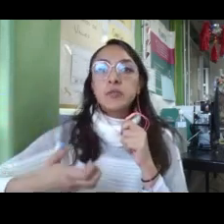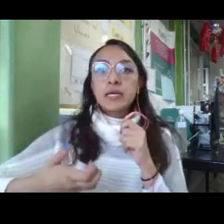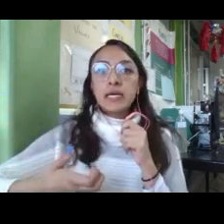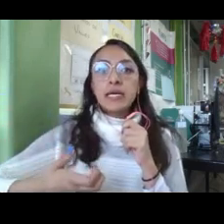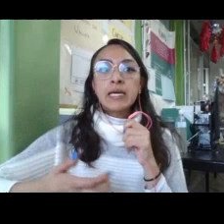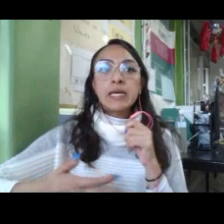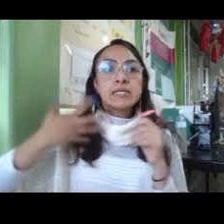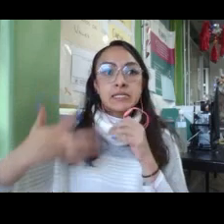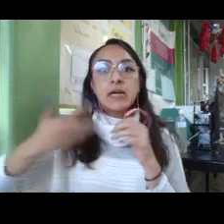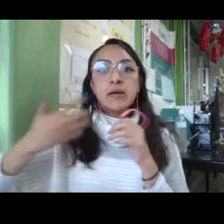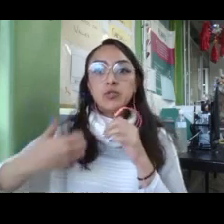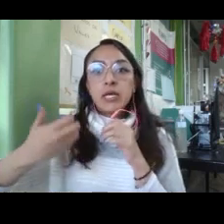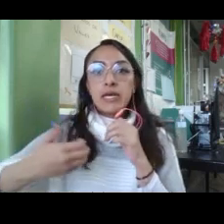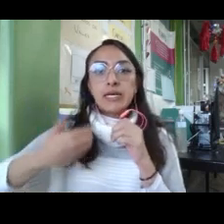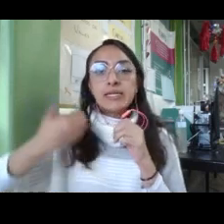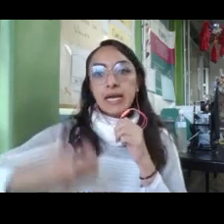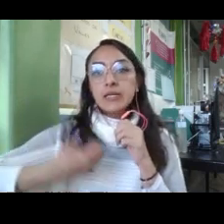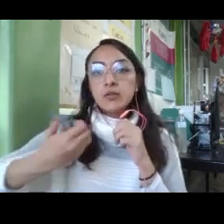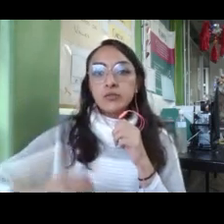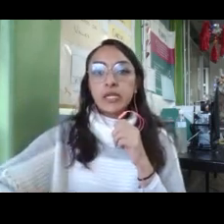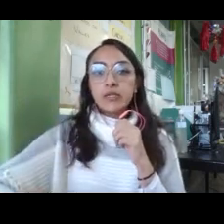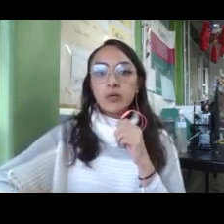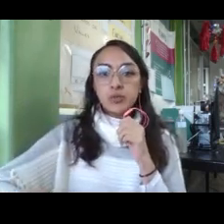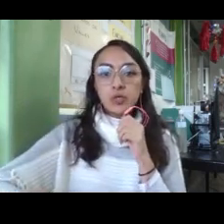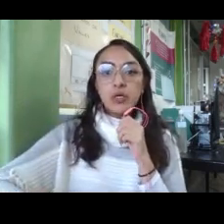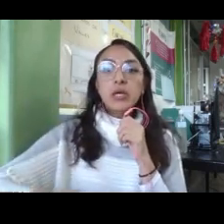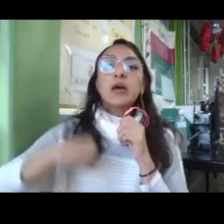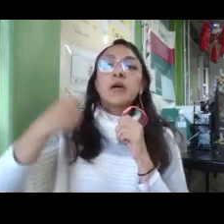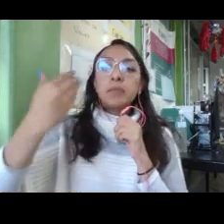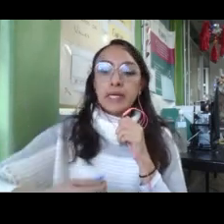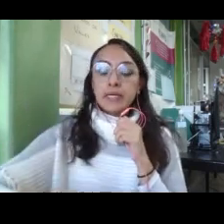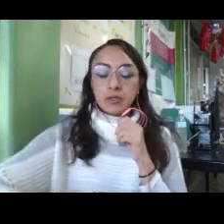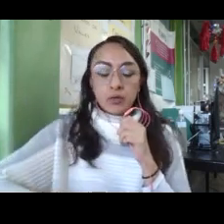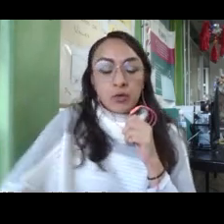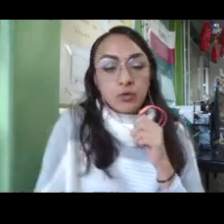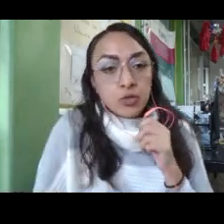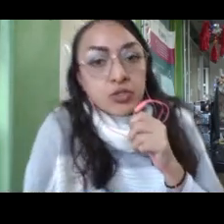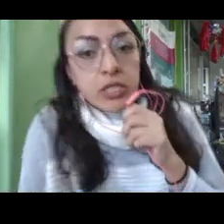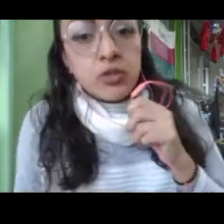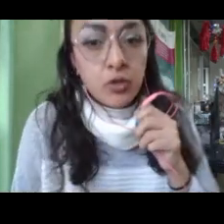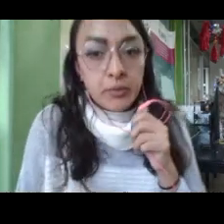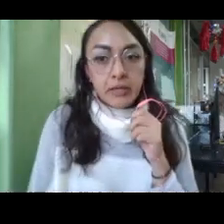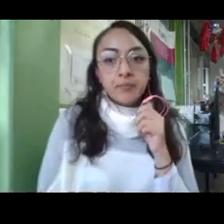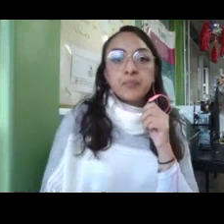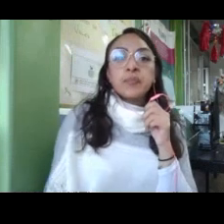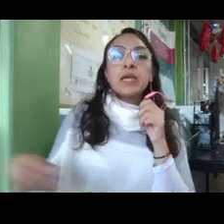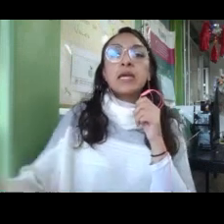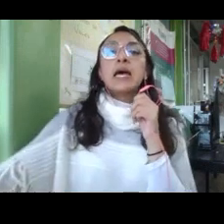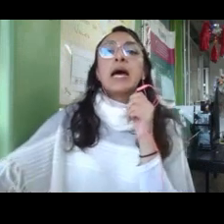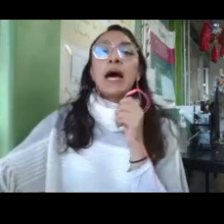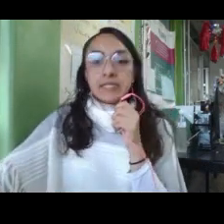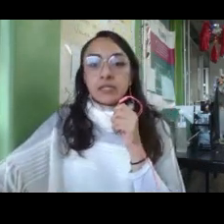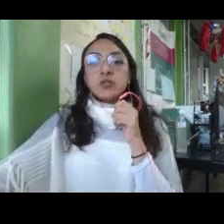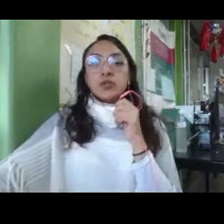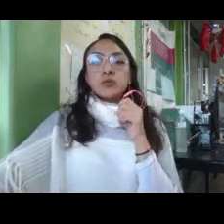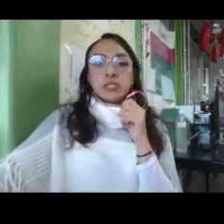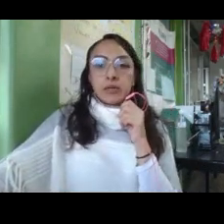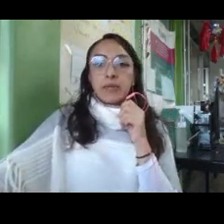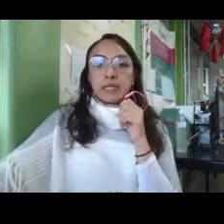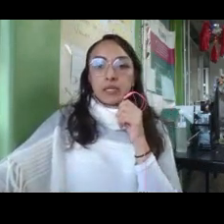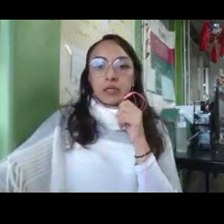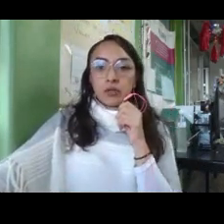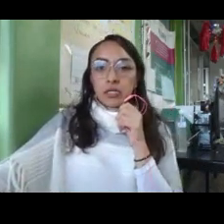un idioma que necesitamos estar en constante uso para que no se nos olvide. Hace uso